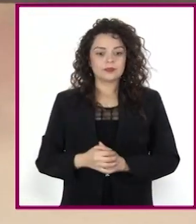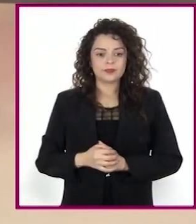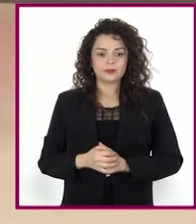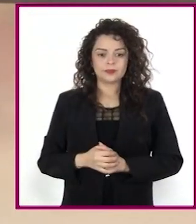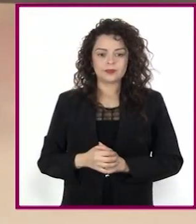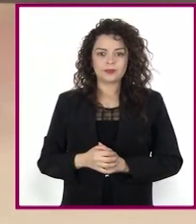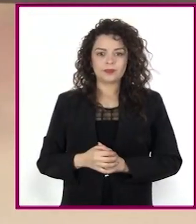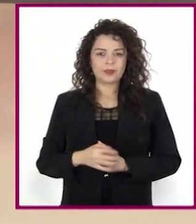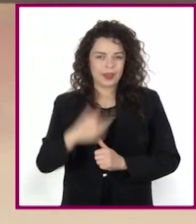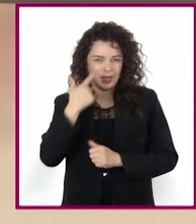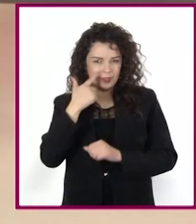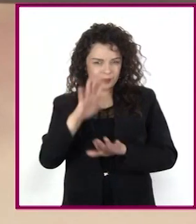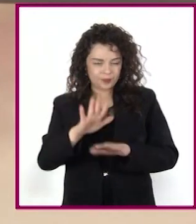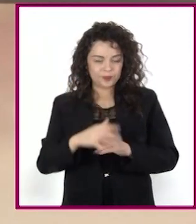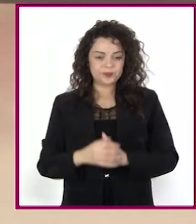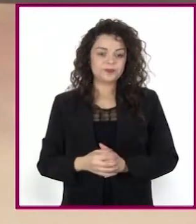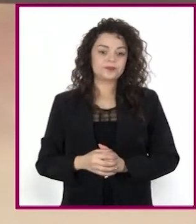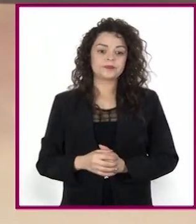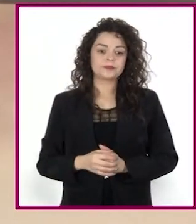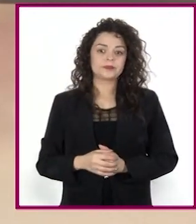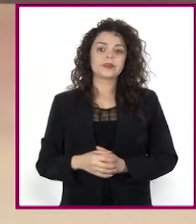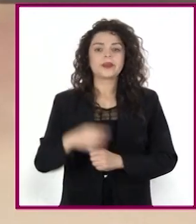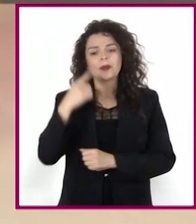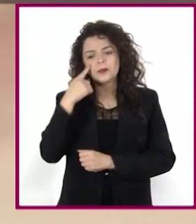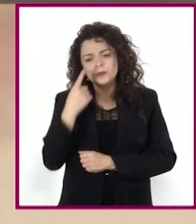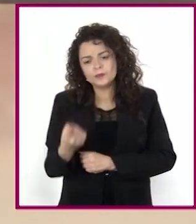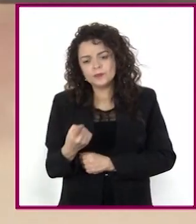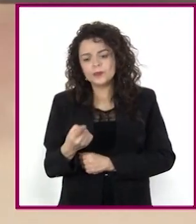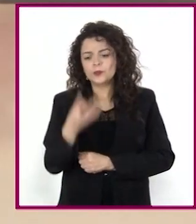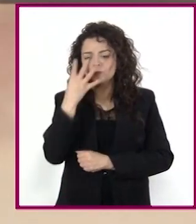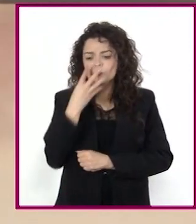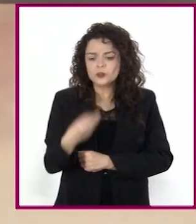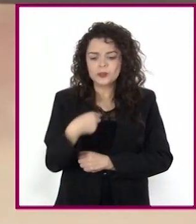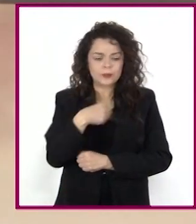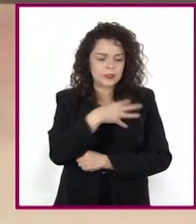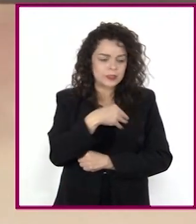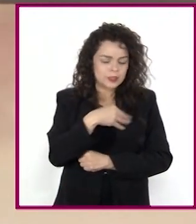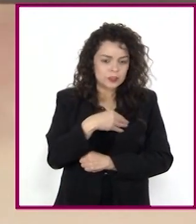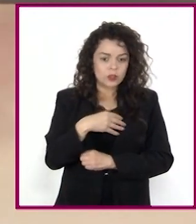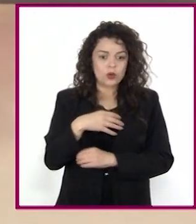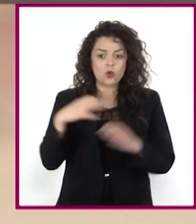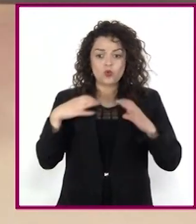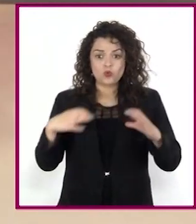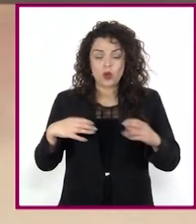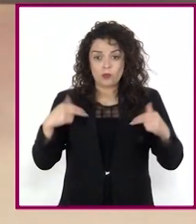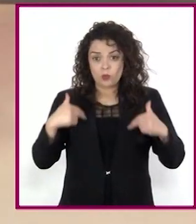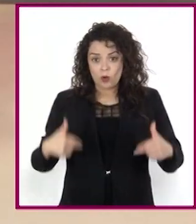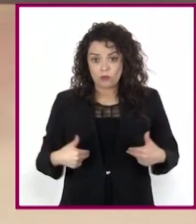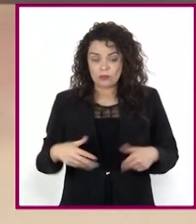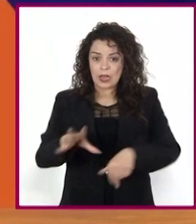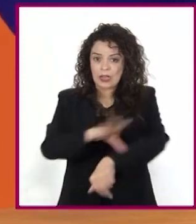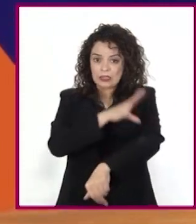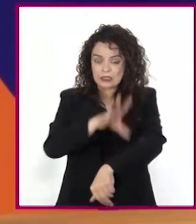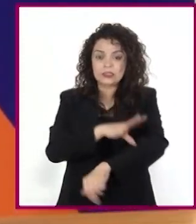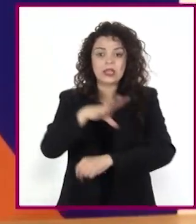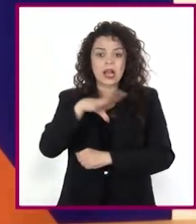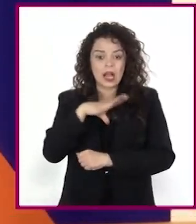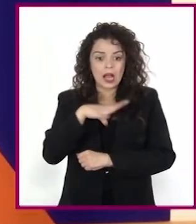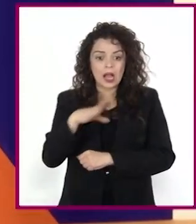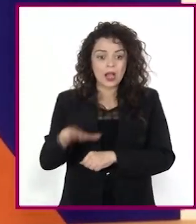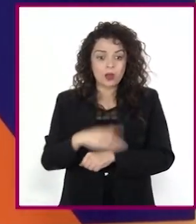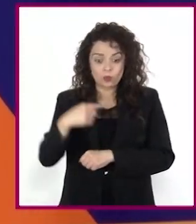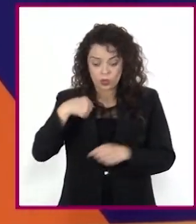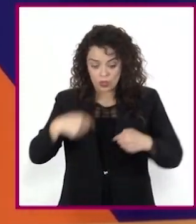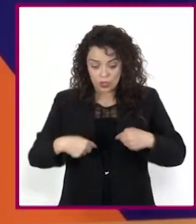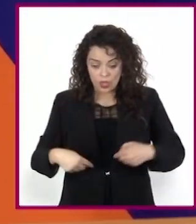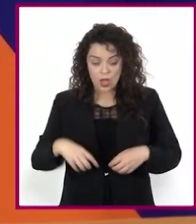algo así. Mira, hijo bonito, el cuerpo humano transmite la energía eléctrica, puesto que nuestros organismos están